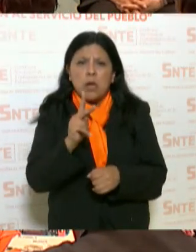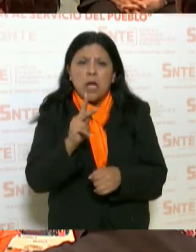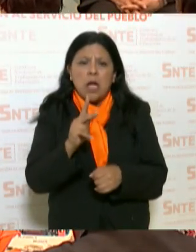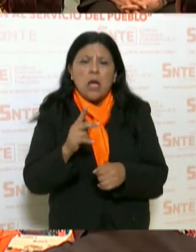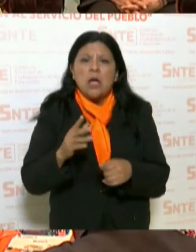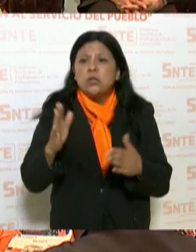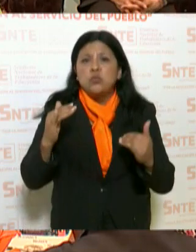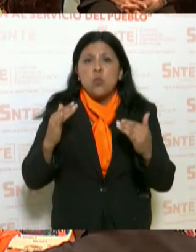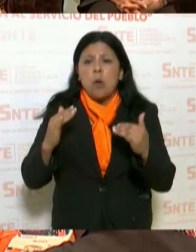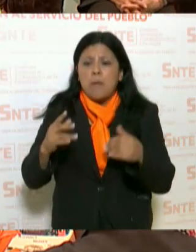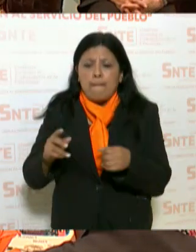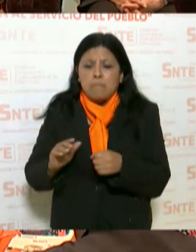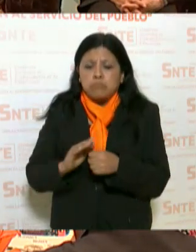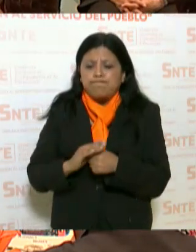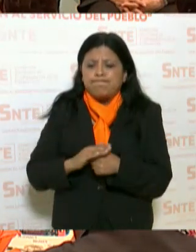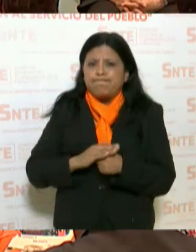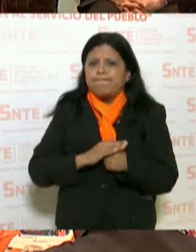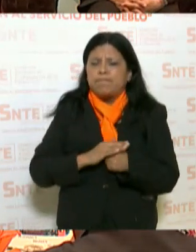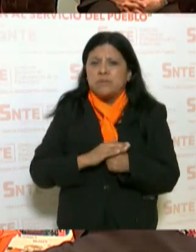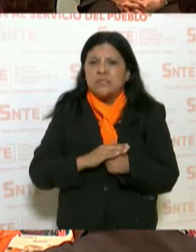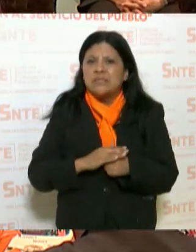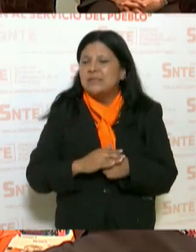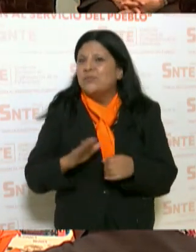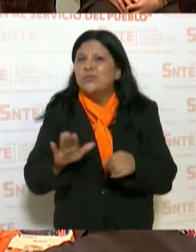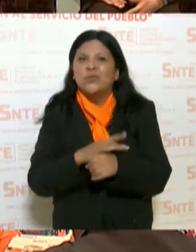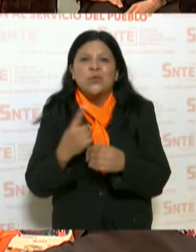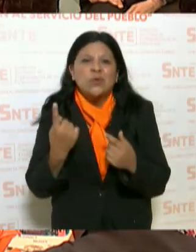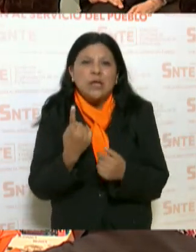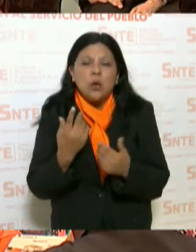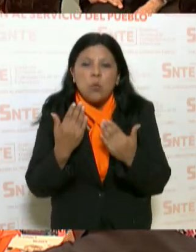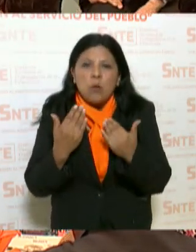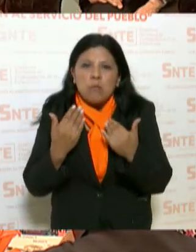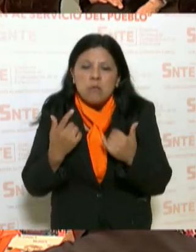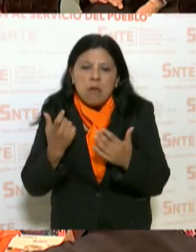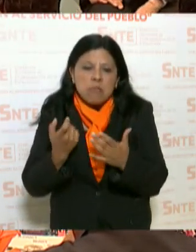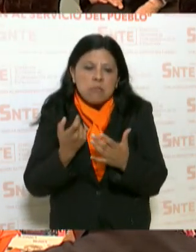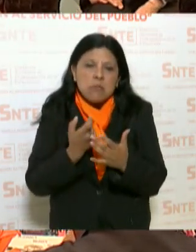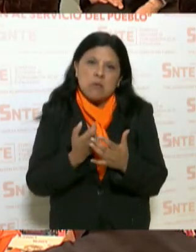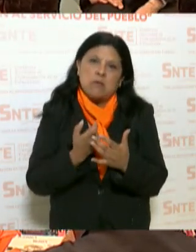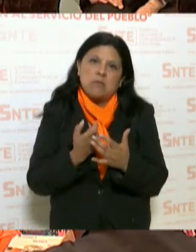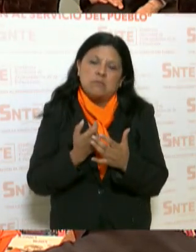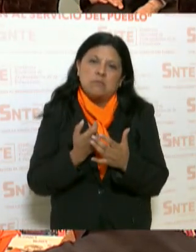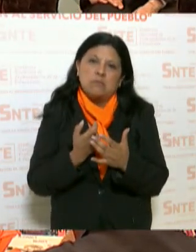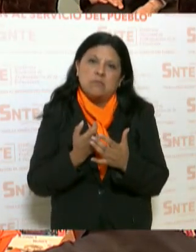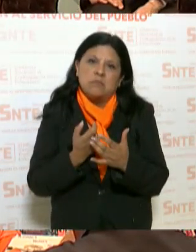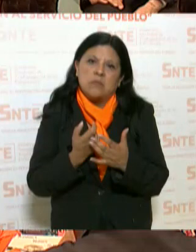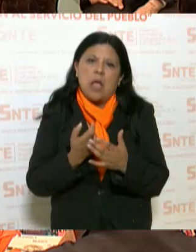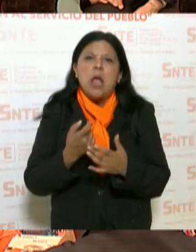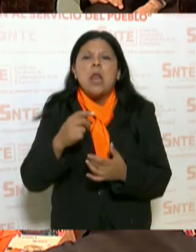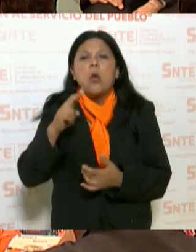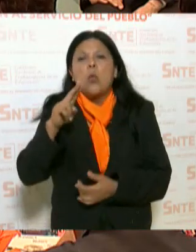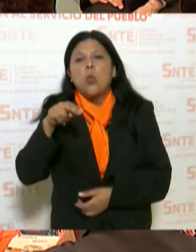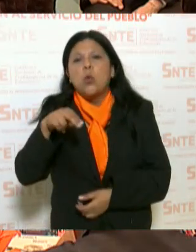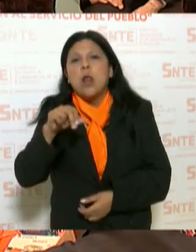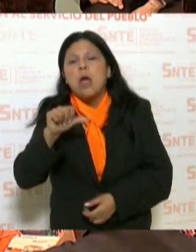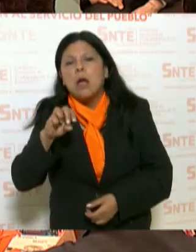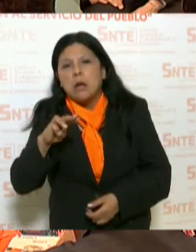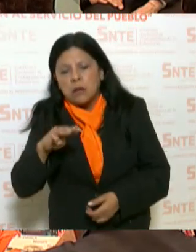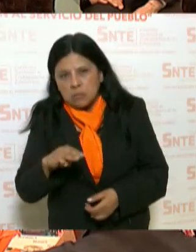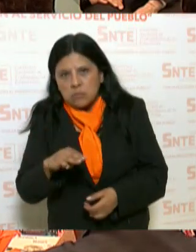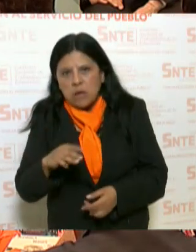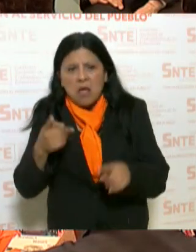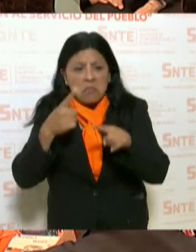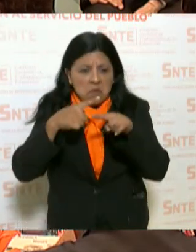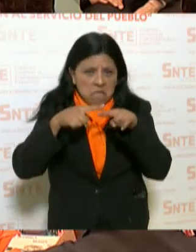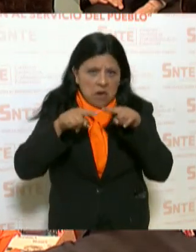públicas, porque no tenían presupuesto suficiente. Aquí en la UNAM, a diferencia de cuando